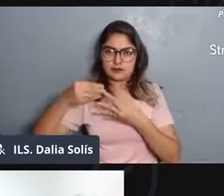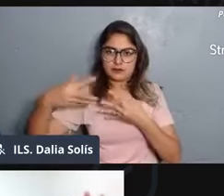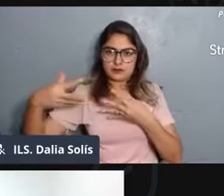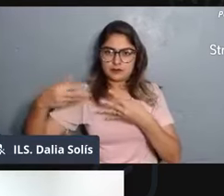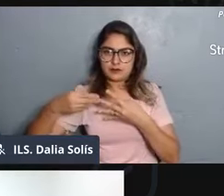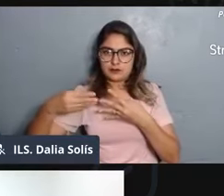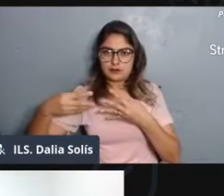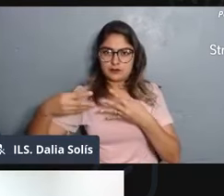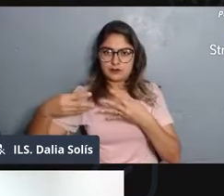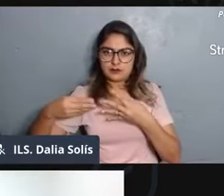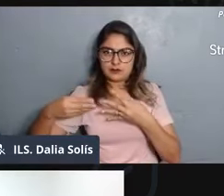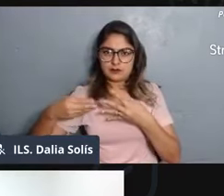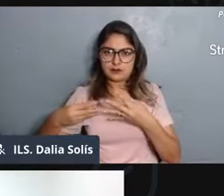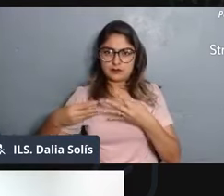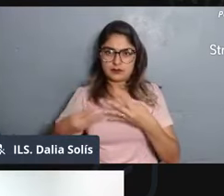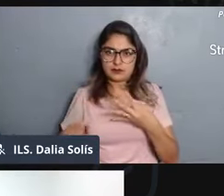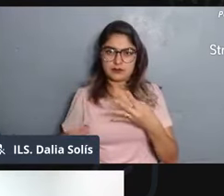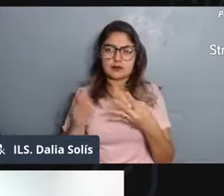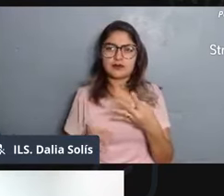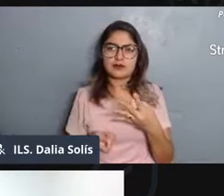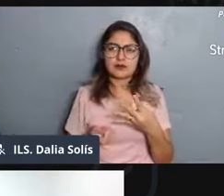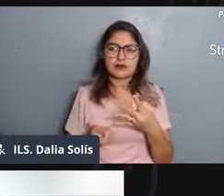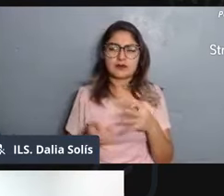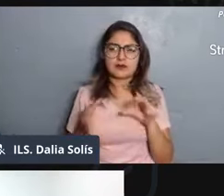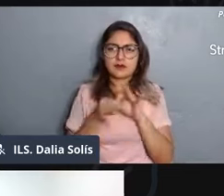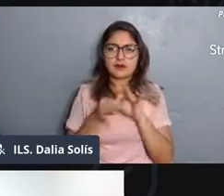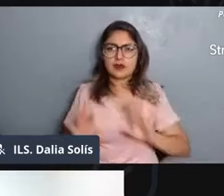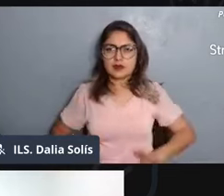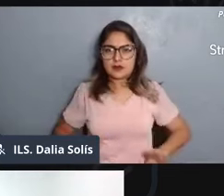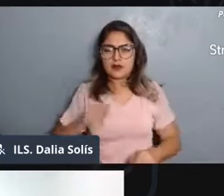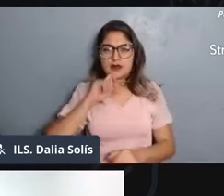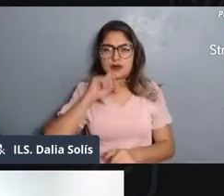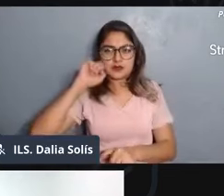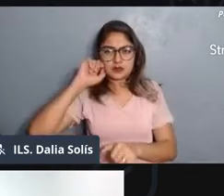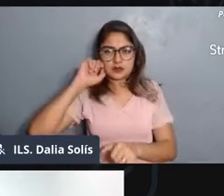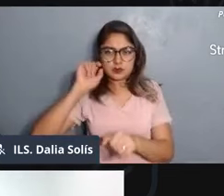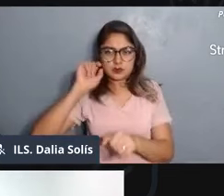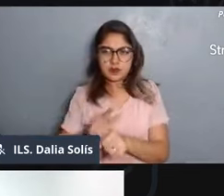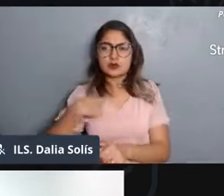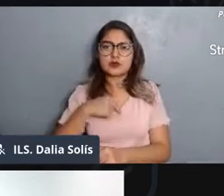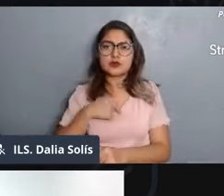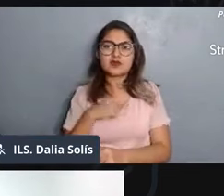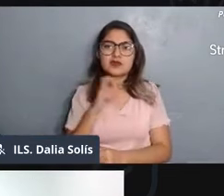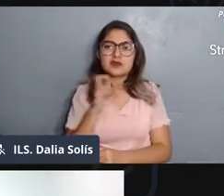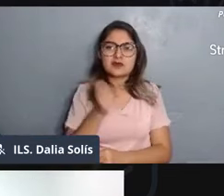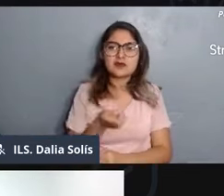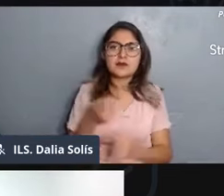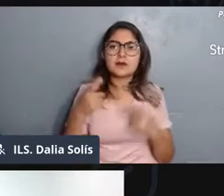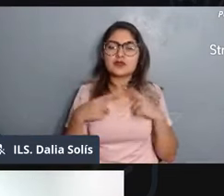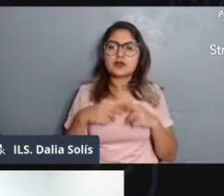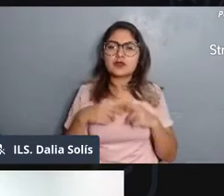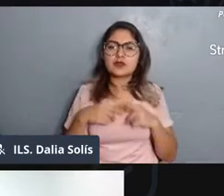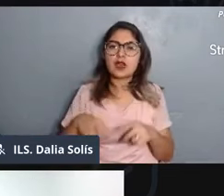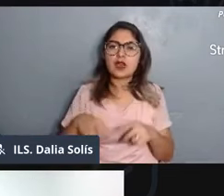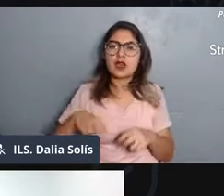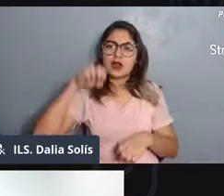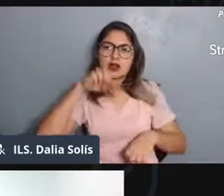justamente qué hacen las personas mayores en cada uno de estos componentes. ¿no? Recordando la